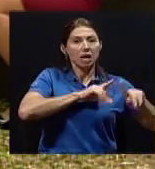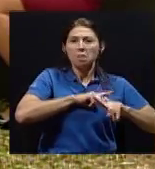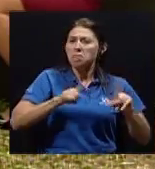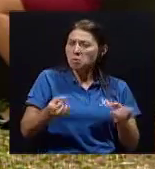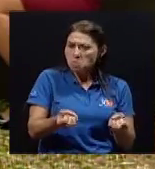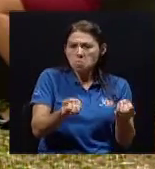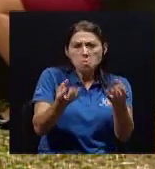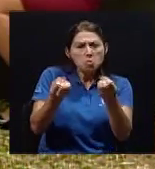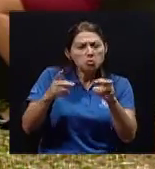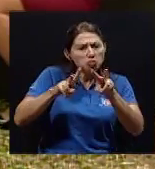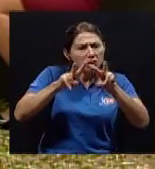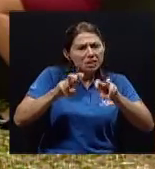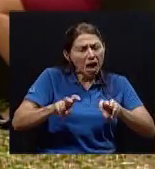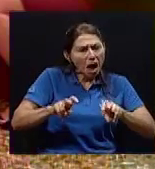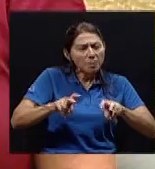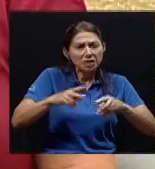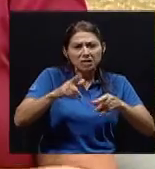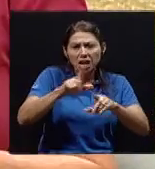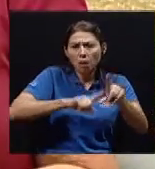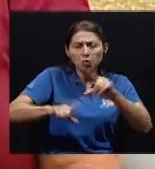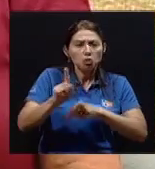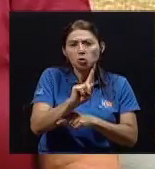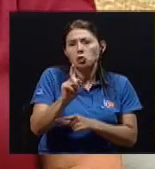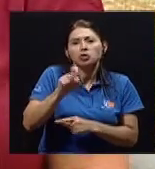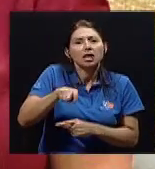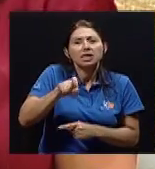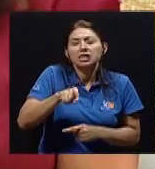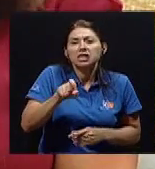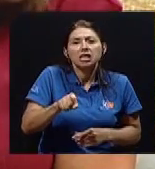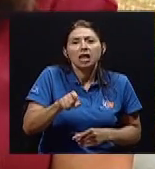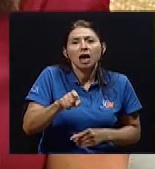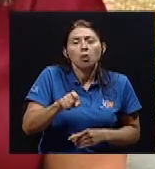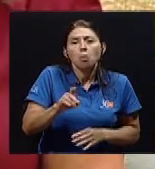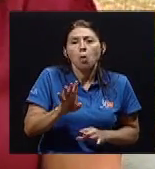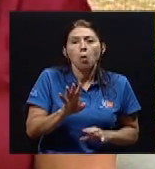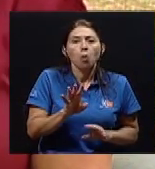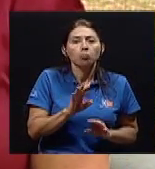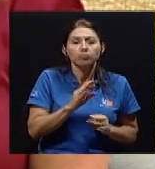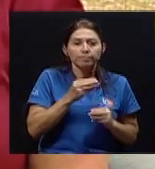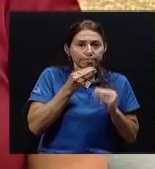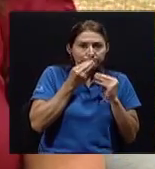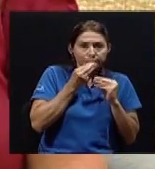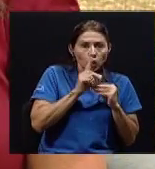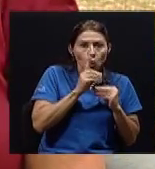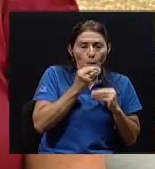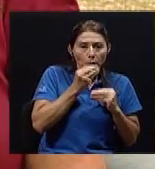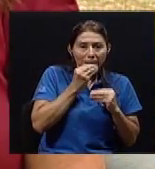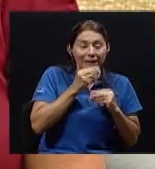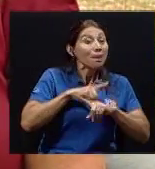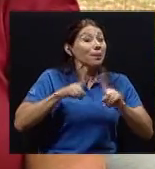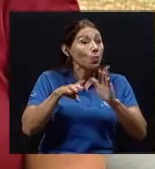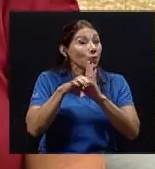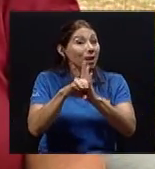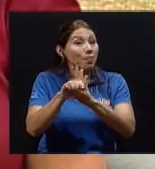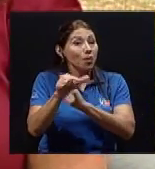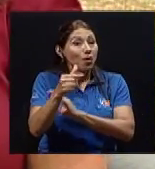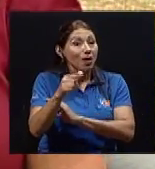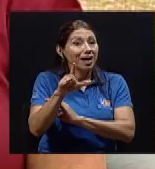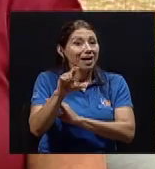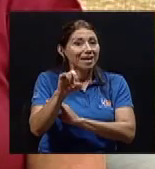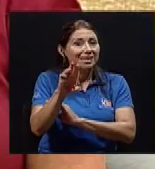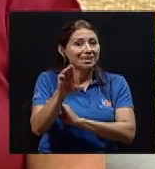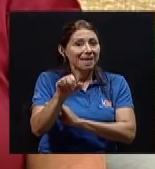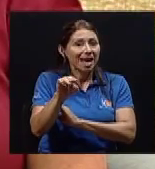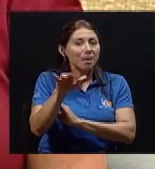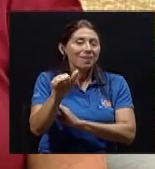ayuno, ¿verdad? Bueno, si es glicemia sí va a necesitar ayuno, pero hay una serie de pruebas en las que el paciente